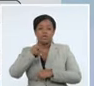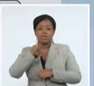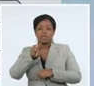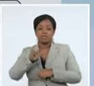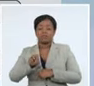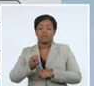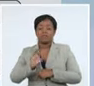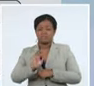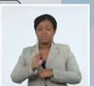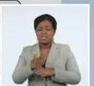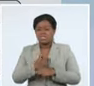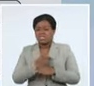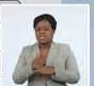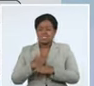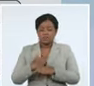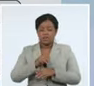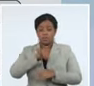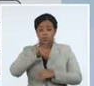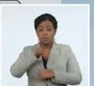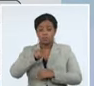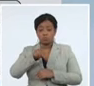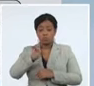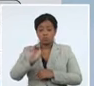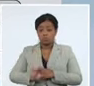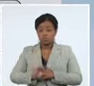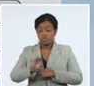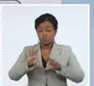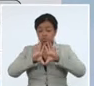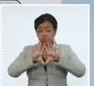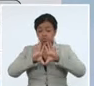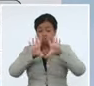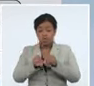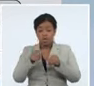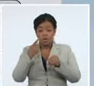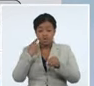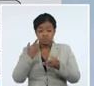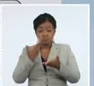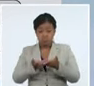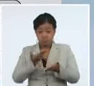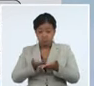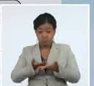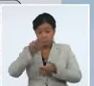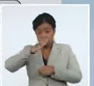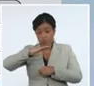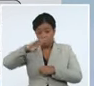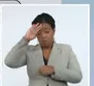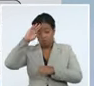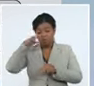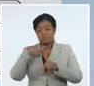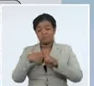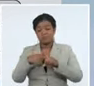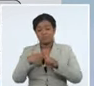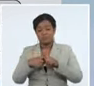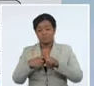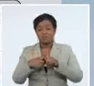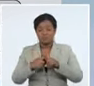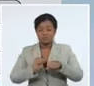el 9,1% de todas las muestras procesadas han sido positivas a